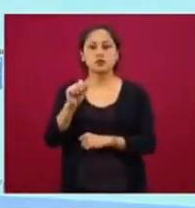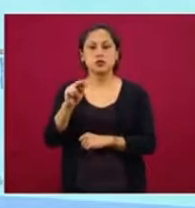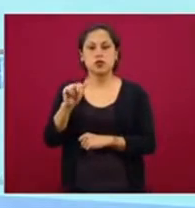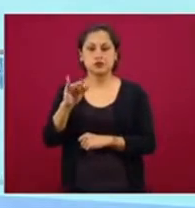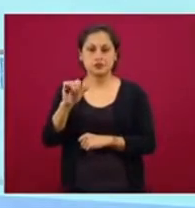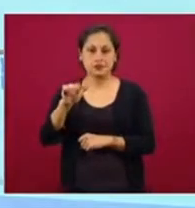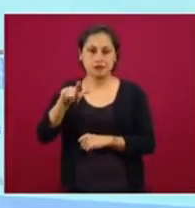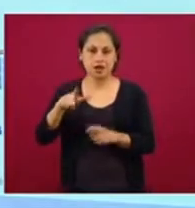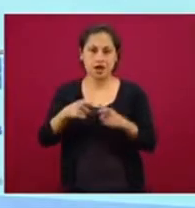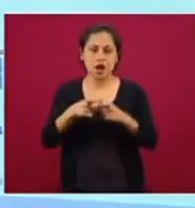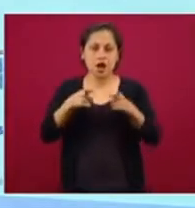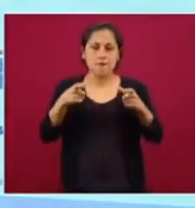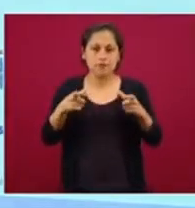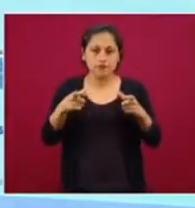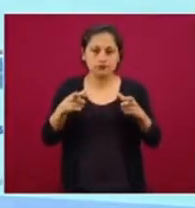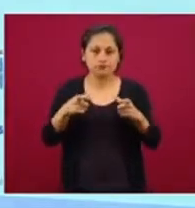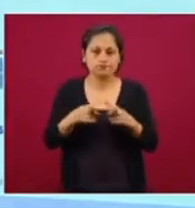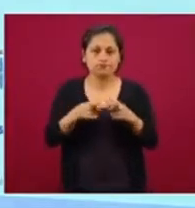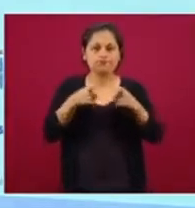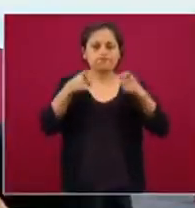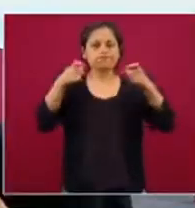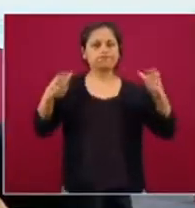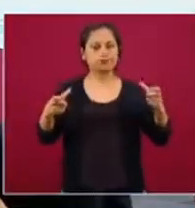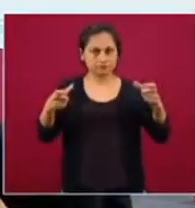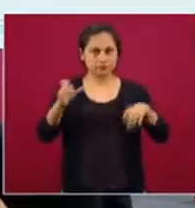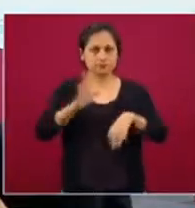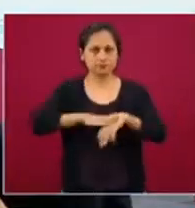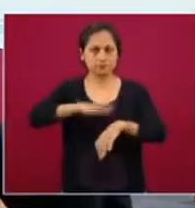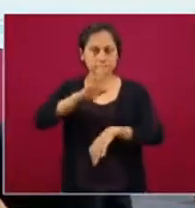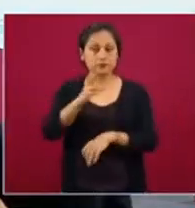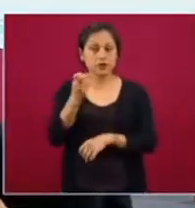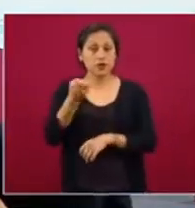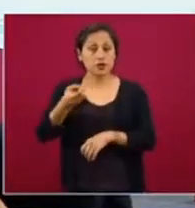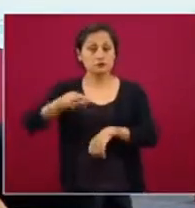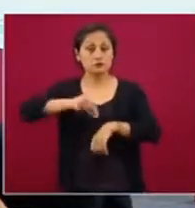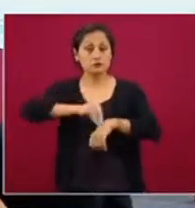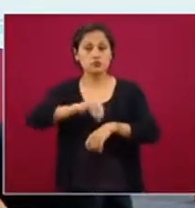del día anterior. Y eso se presenta como un porcentaje